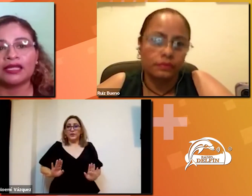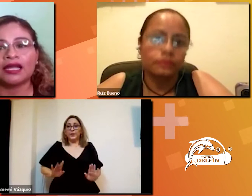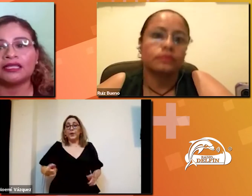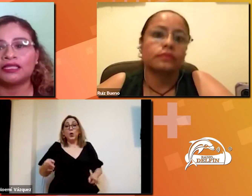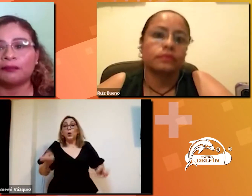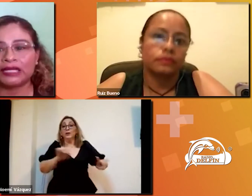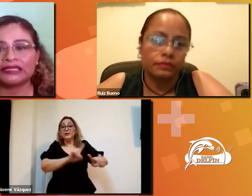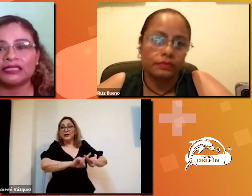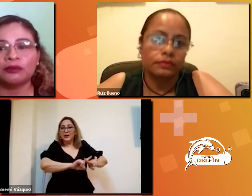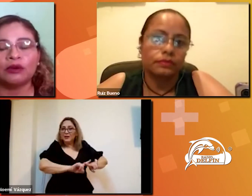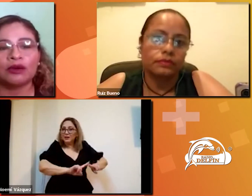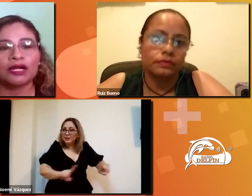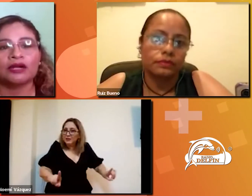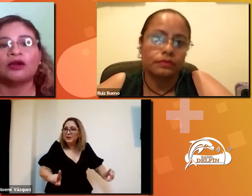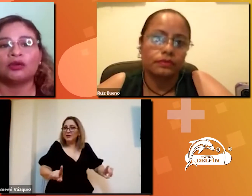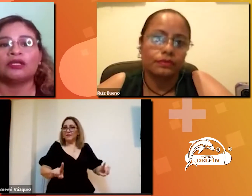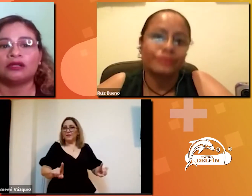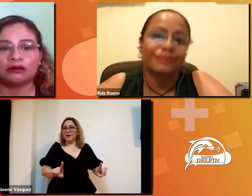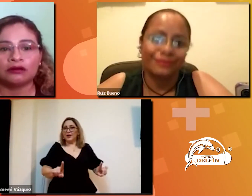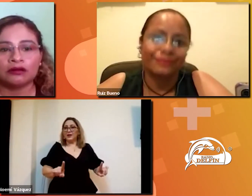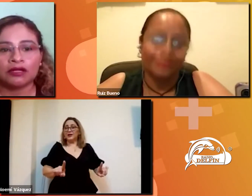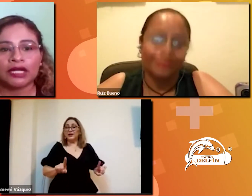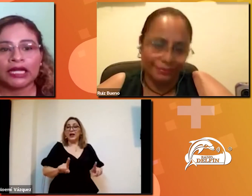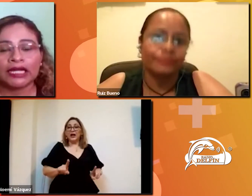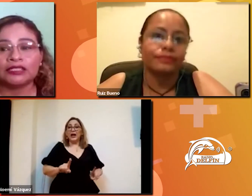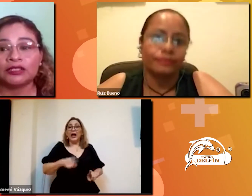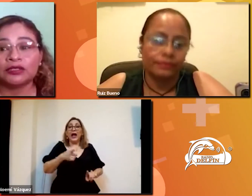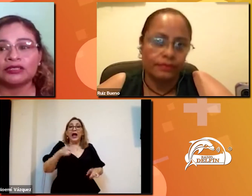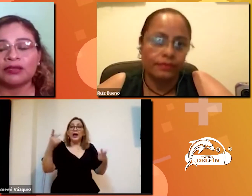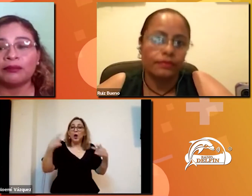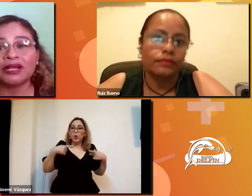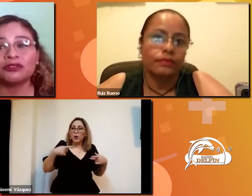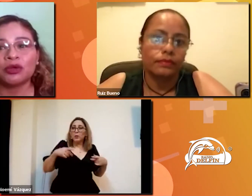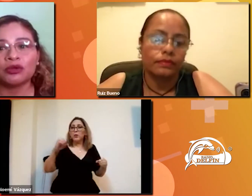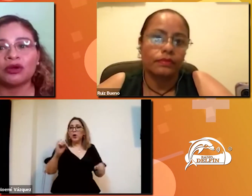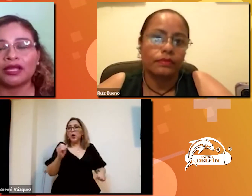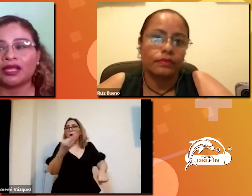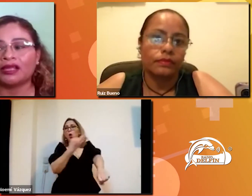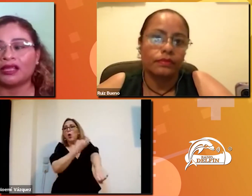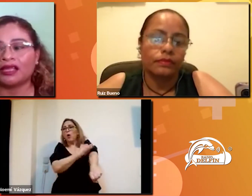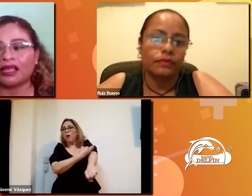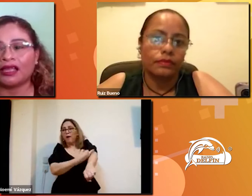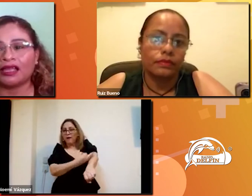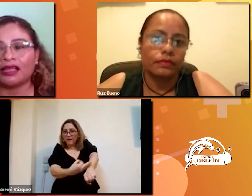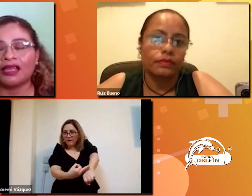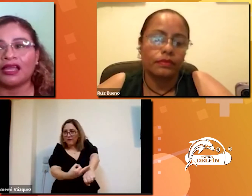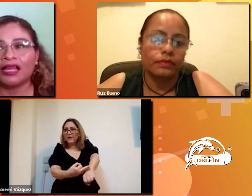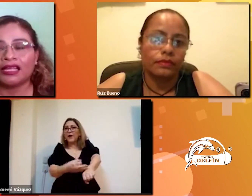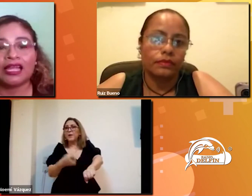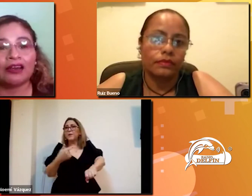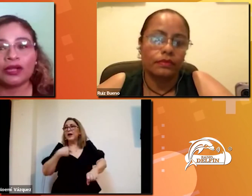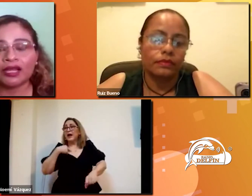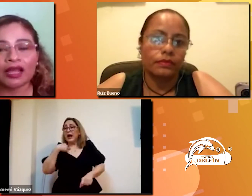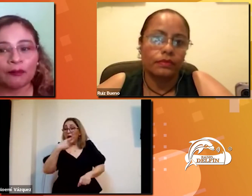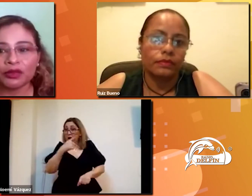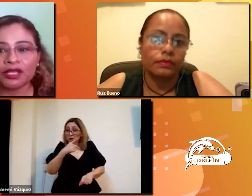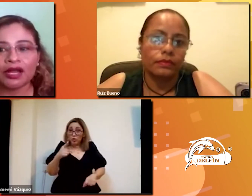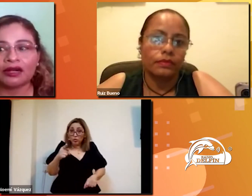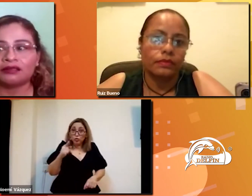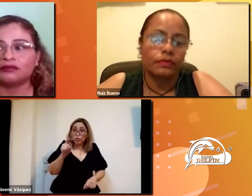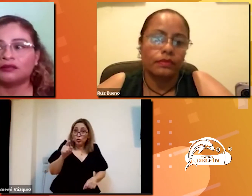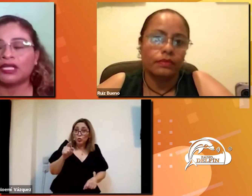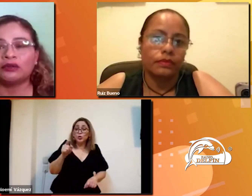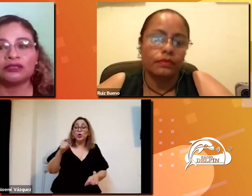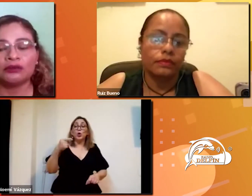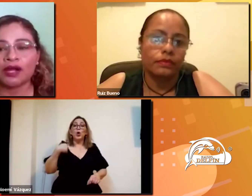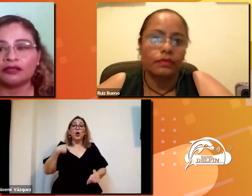a que ya es depresivo crónico. Entonces, ver todo que lo quieres